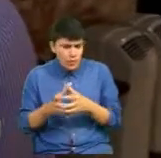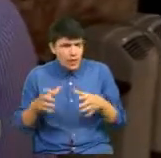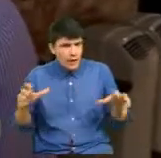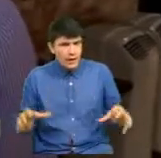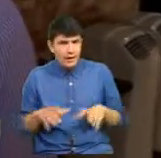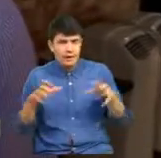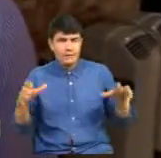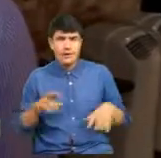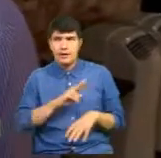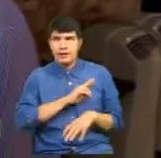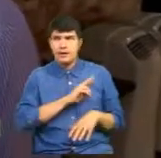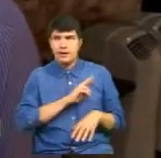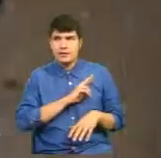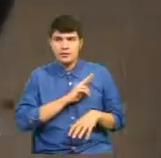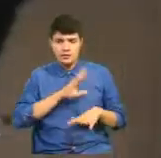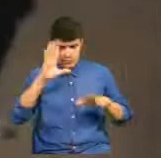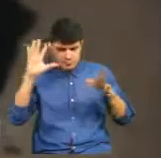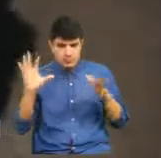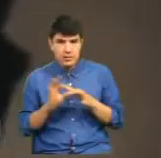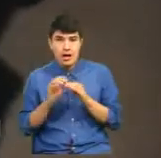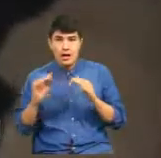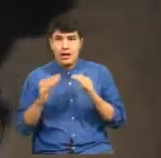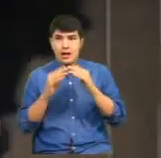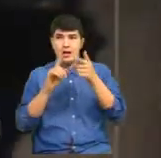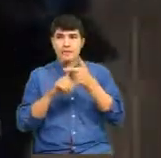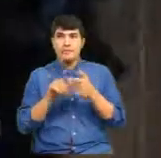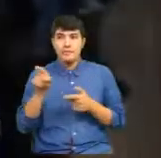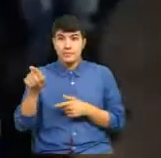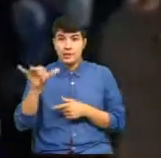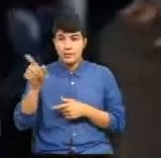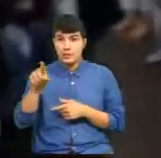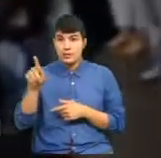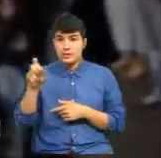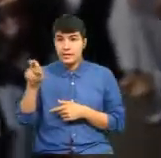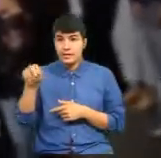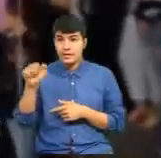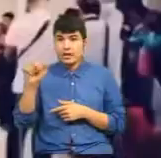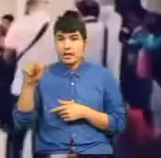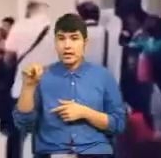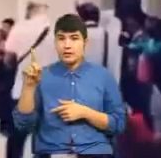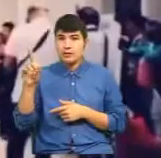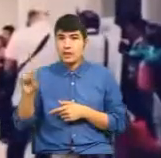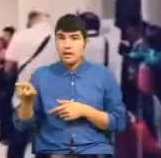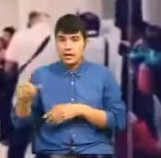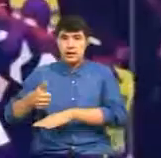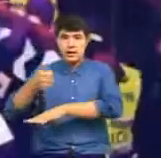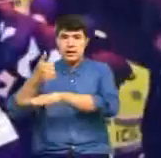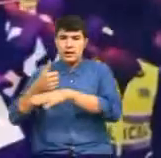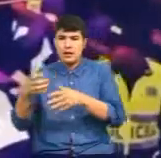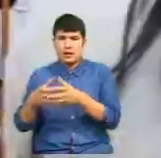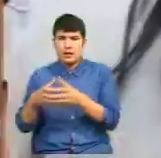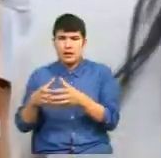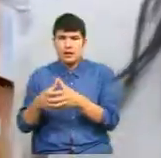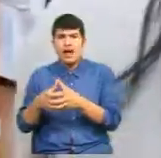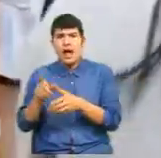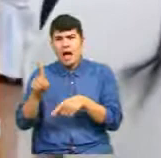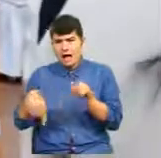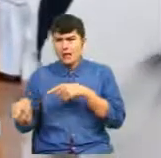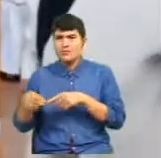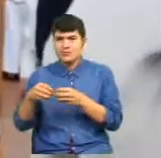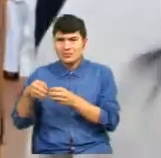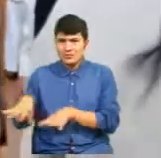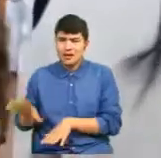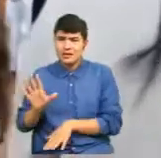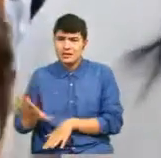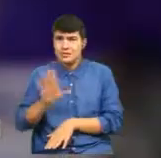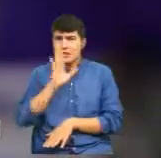año vinculados con nuestra parroquia. Luis Fernando Hernández, presidente de la hermandad, manifiesta que se ha perdido en gran medida esta tradición y